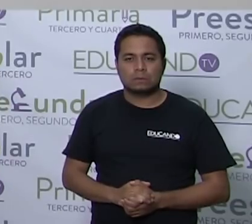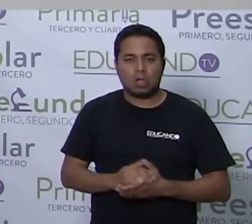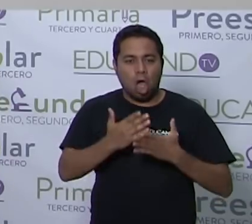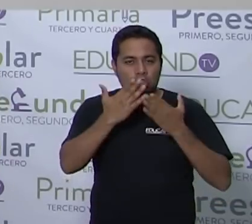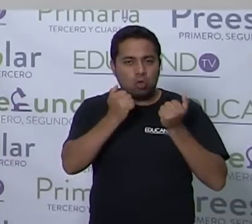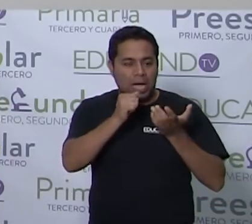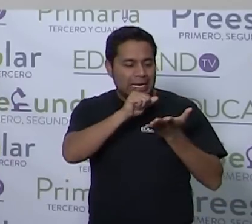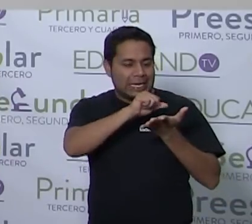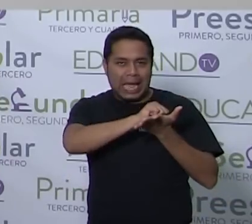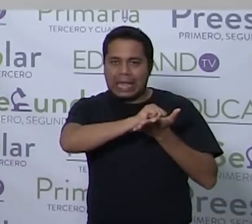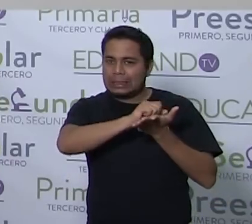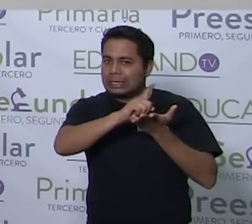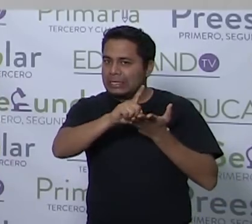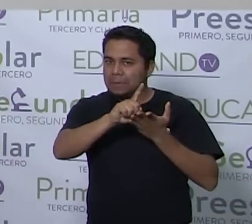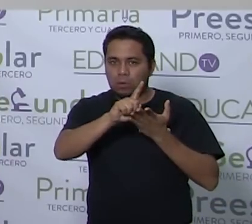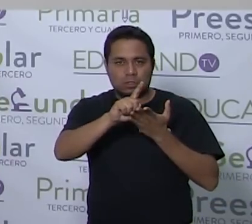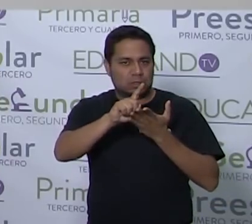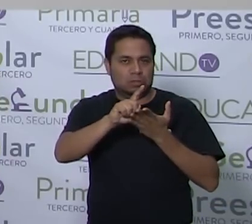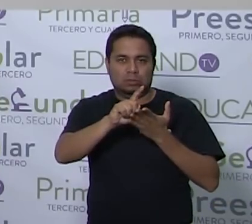adjetivos